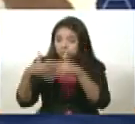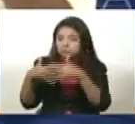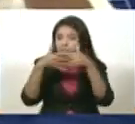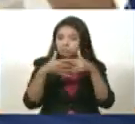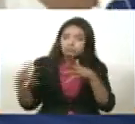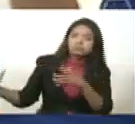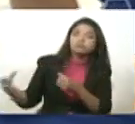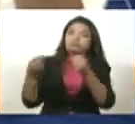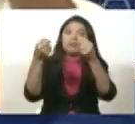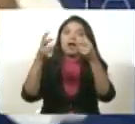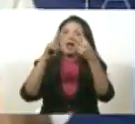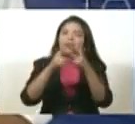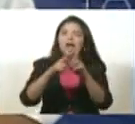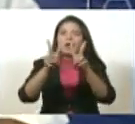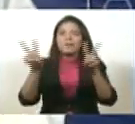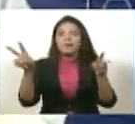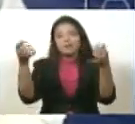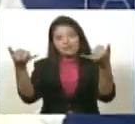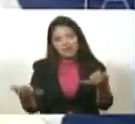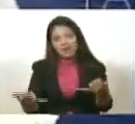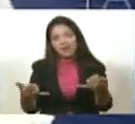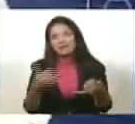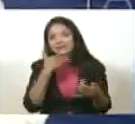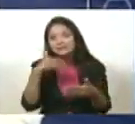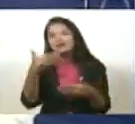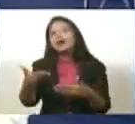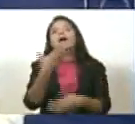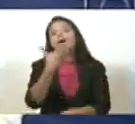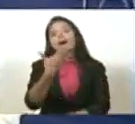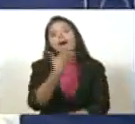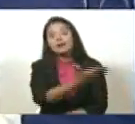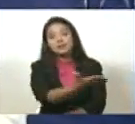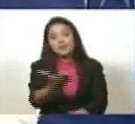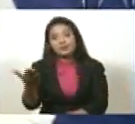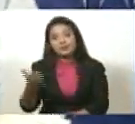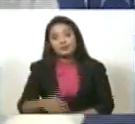a conquistar la paz de los tiempos venideros. Muchísimas gracias a todas y a todos.